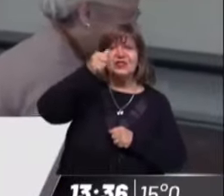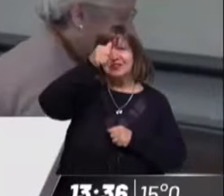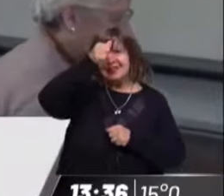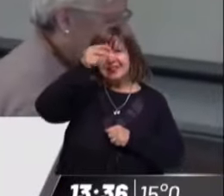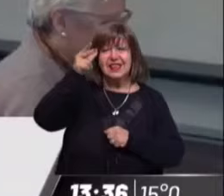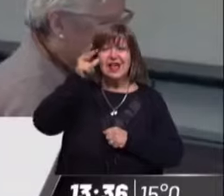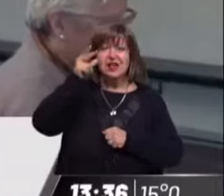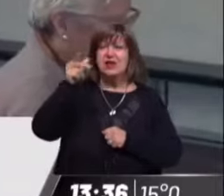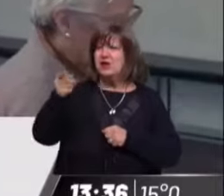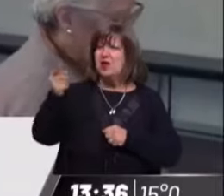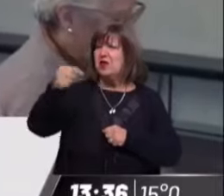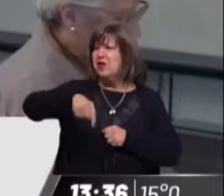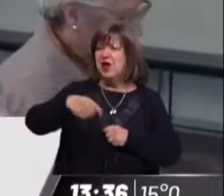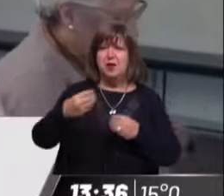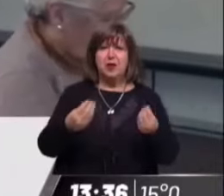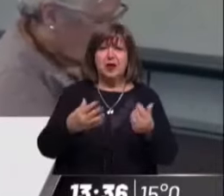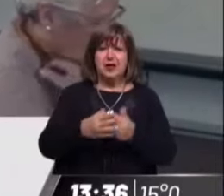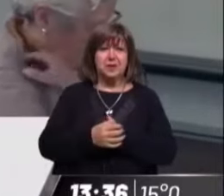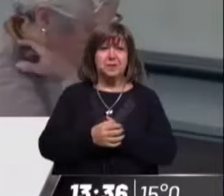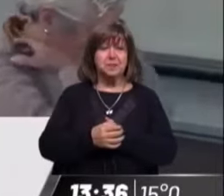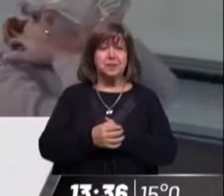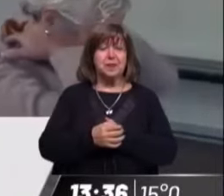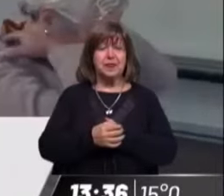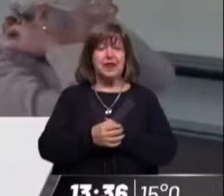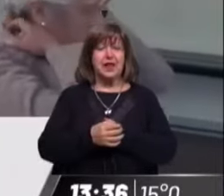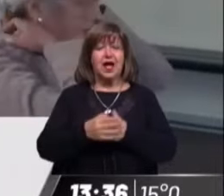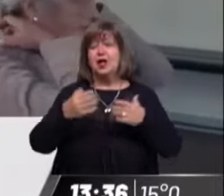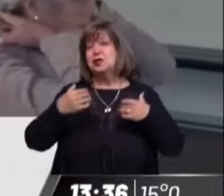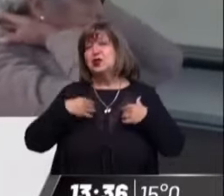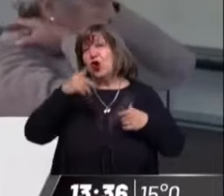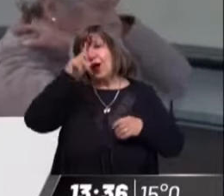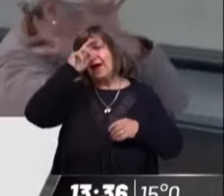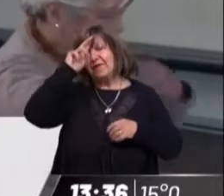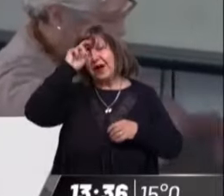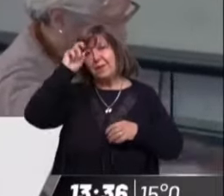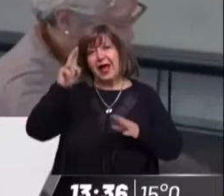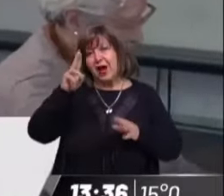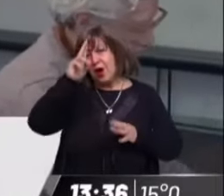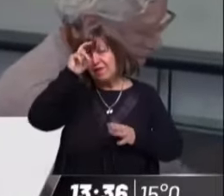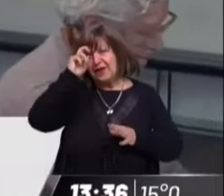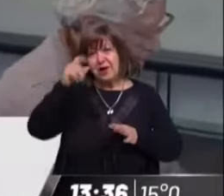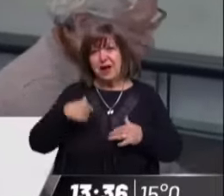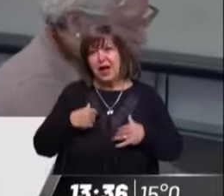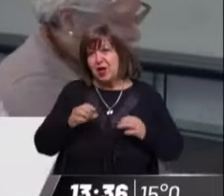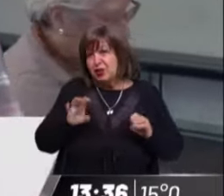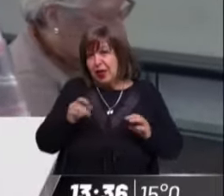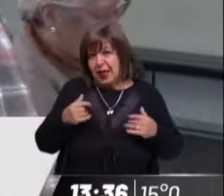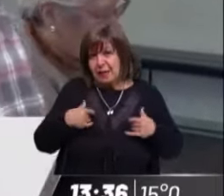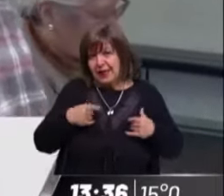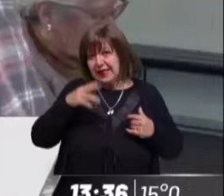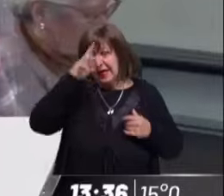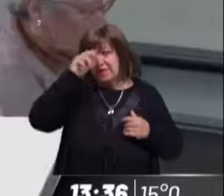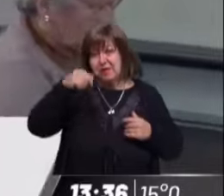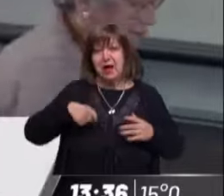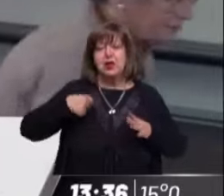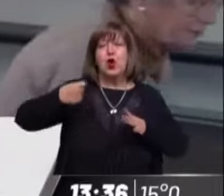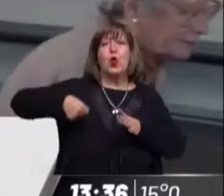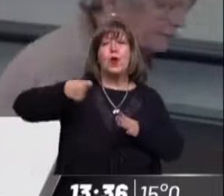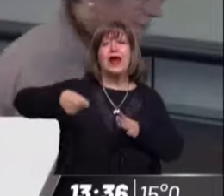qué ingresa a tu vida todo esto de lo social? Porque resulta que yo, como enfermero, solamente sabía hacer enfermería. Y te jubilaste, aparte.